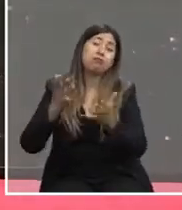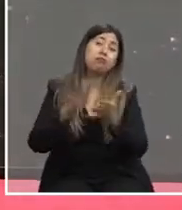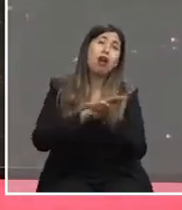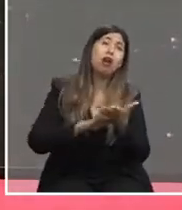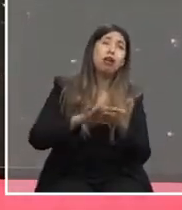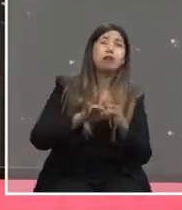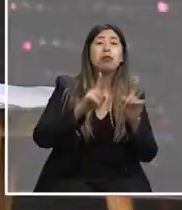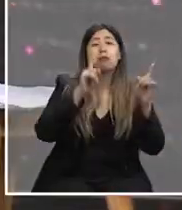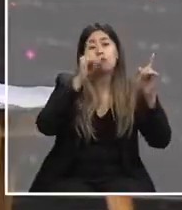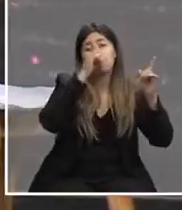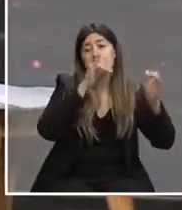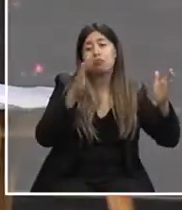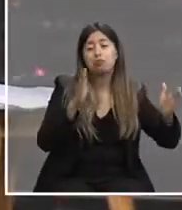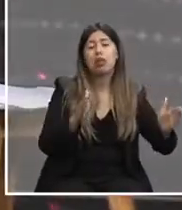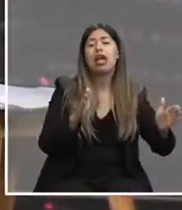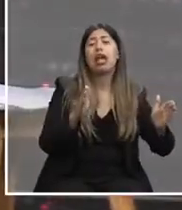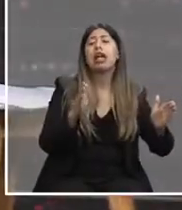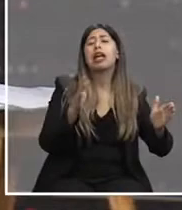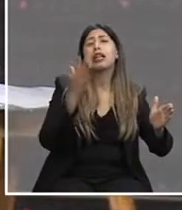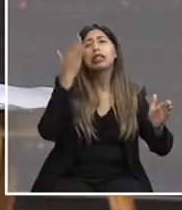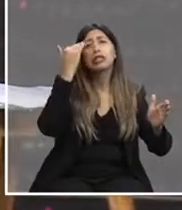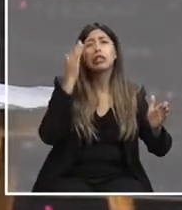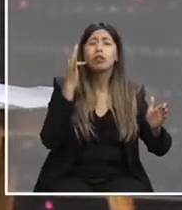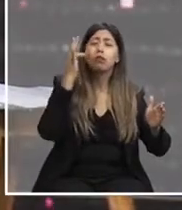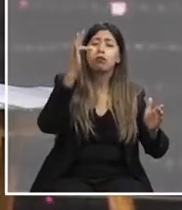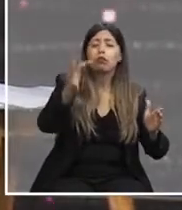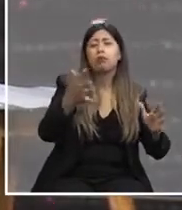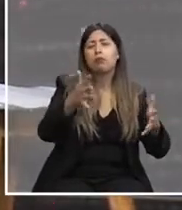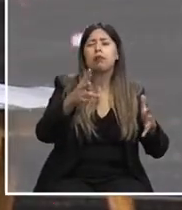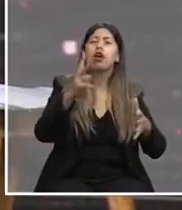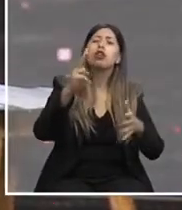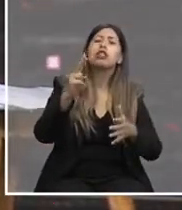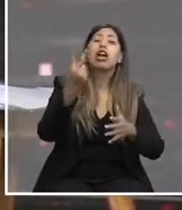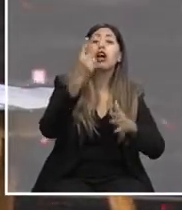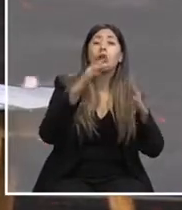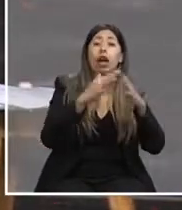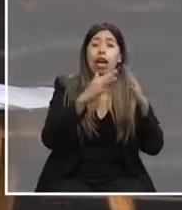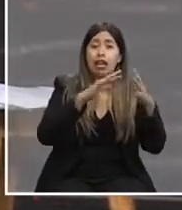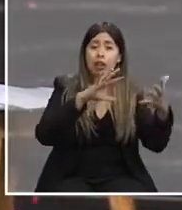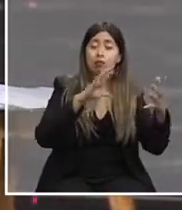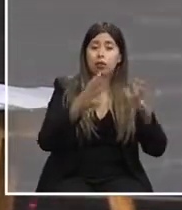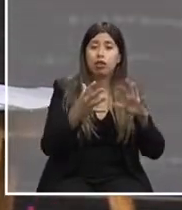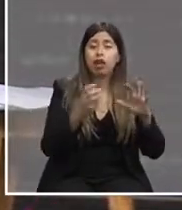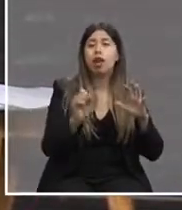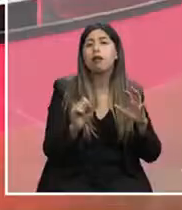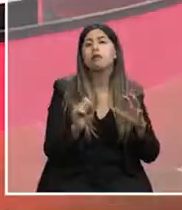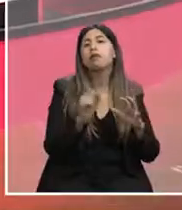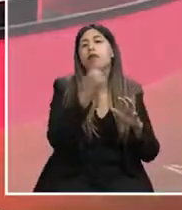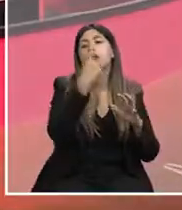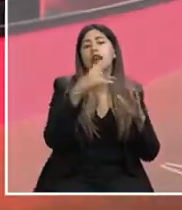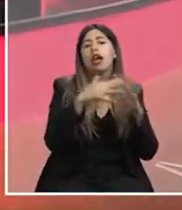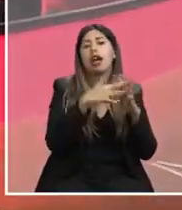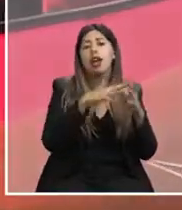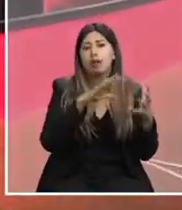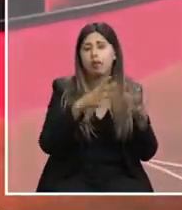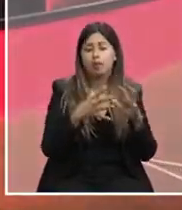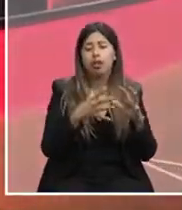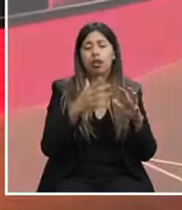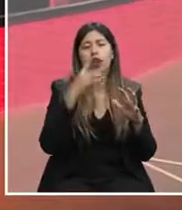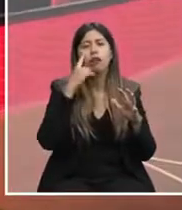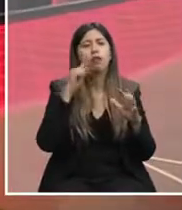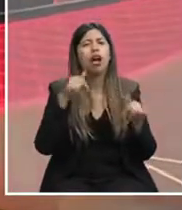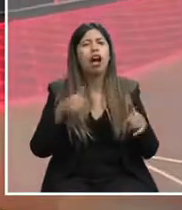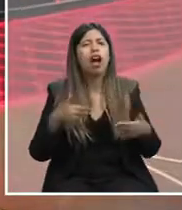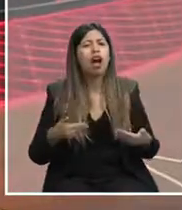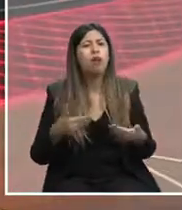incertidumbre, necesidad de certidumbre alrededor de la Segunda Guerra Mundial, Primera Segunda Guerra Mundial, está muy, muy marcado. ¿Pero por qué